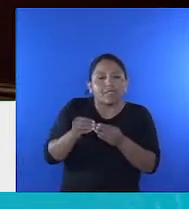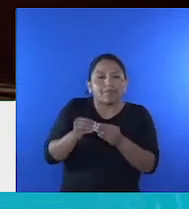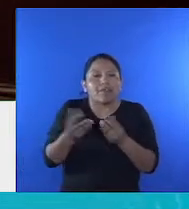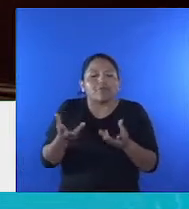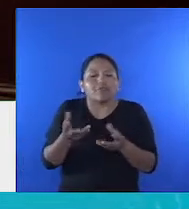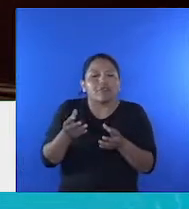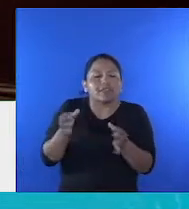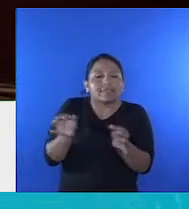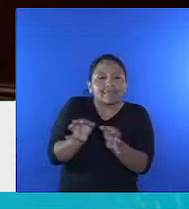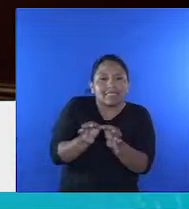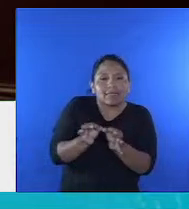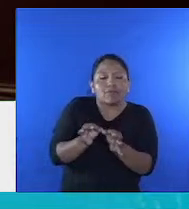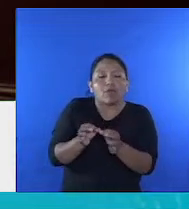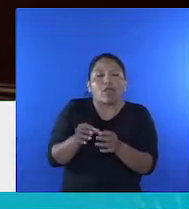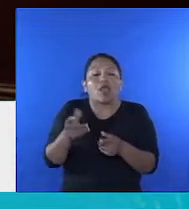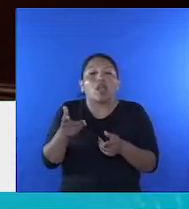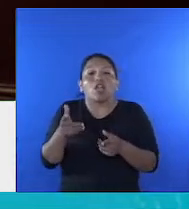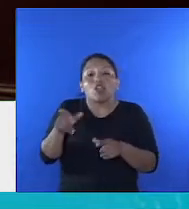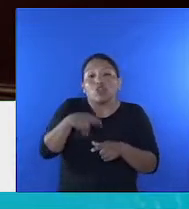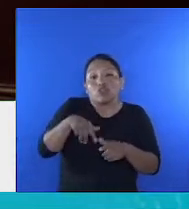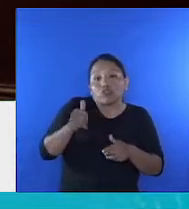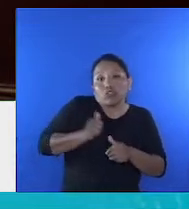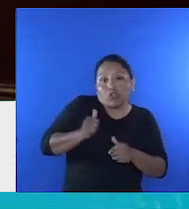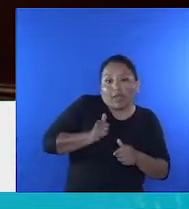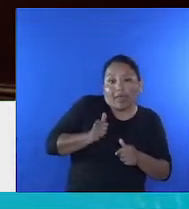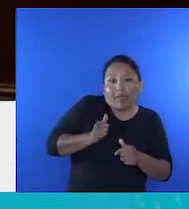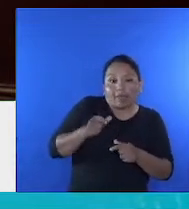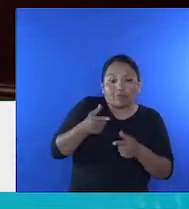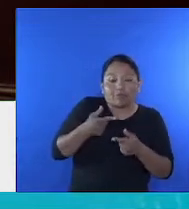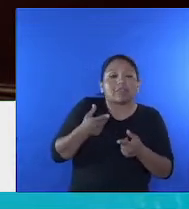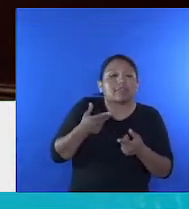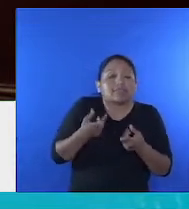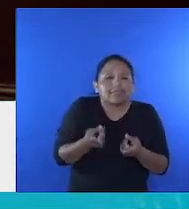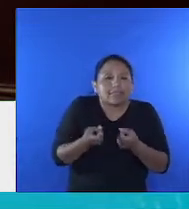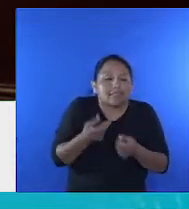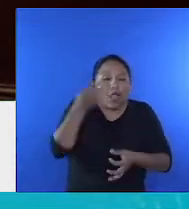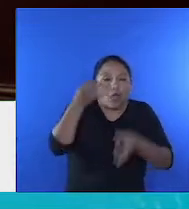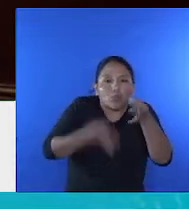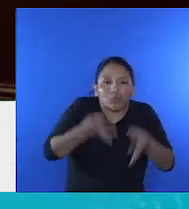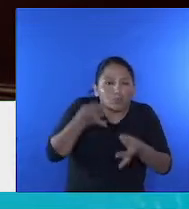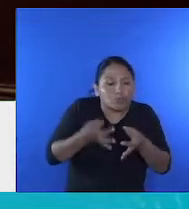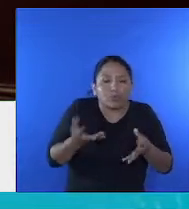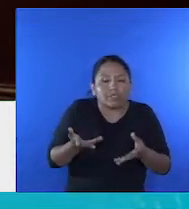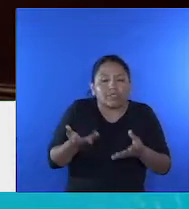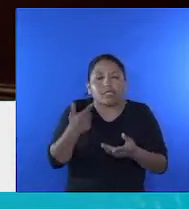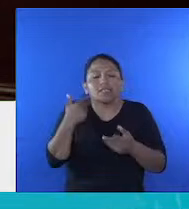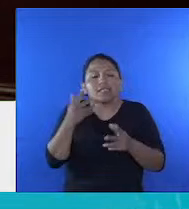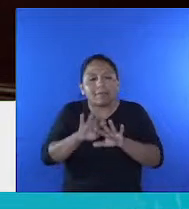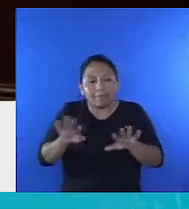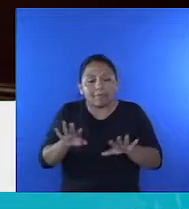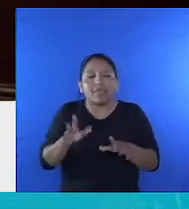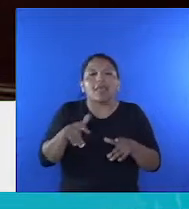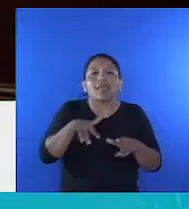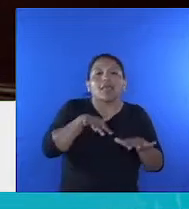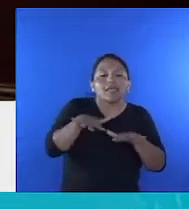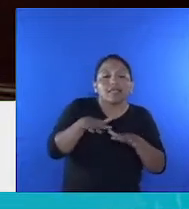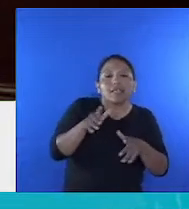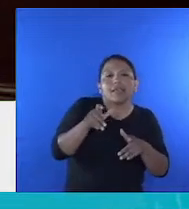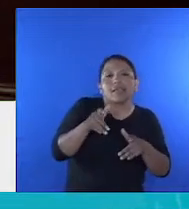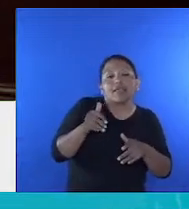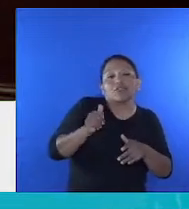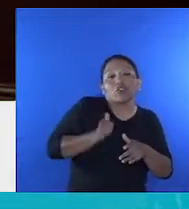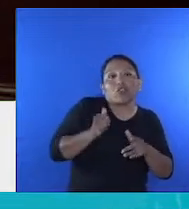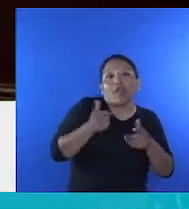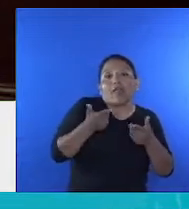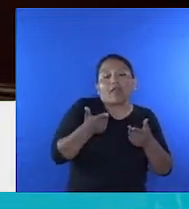porque los soldados conscriptos necesitan justicia y sobre todo porque pedimos justicia para poder diferenciar aquellos cuadros y aquellos soldados